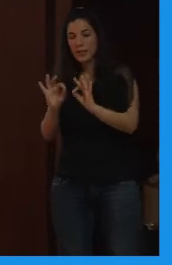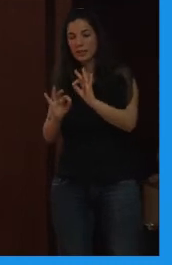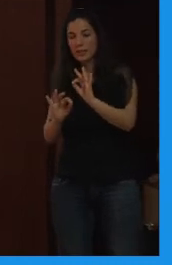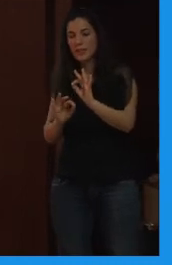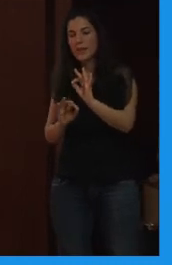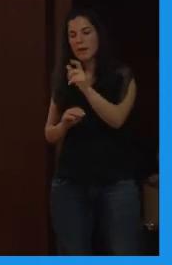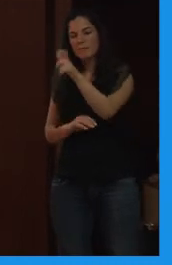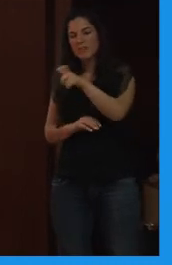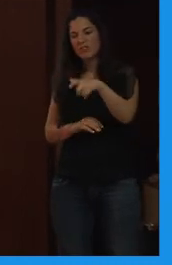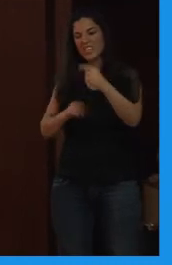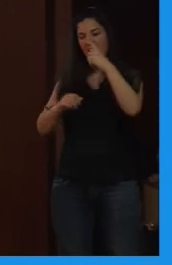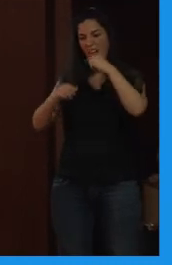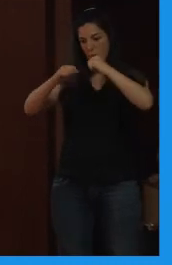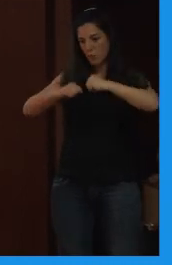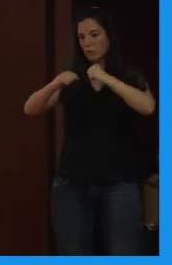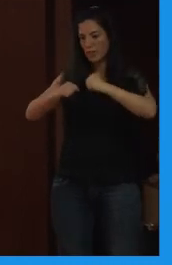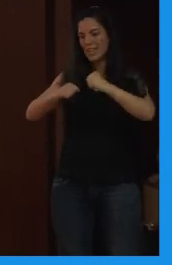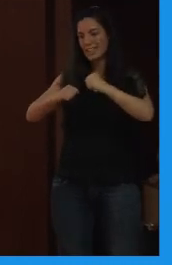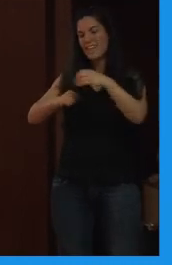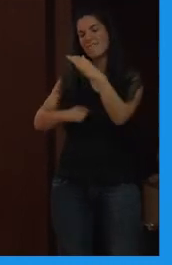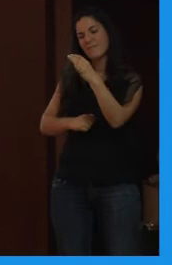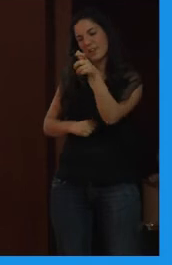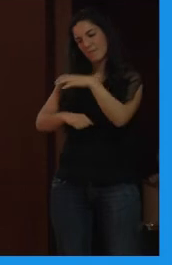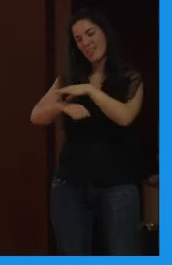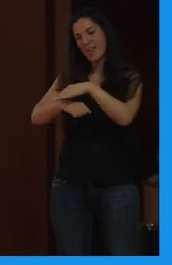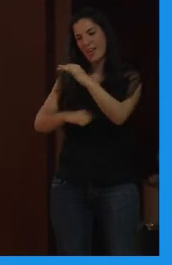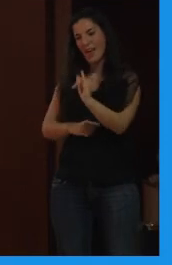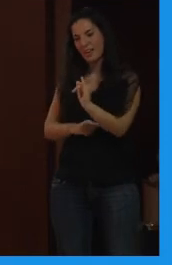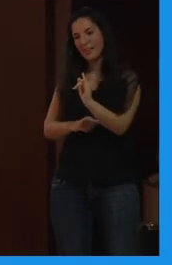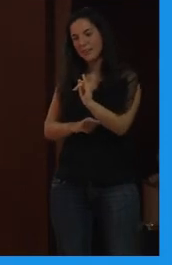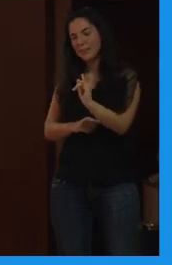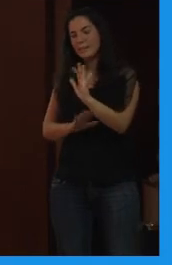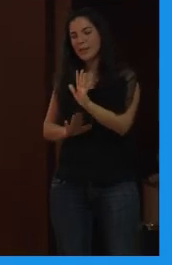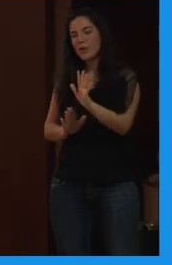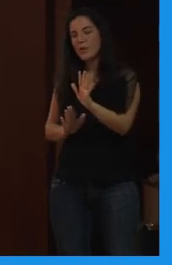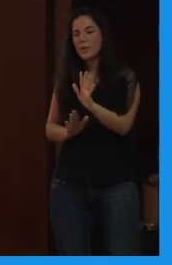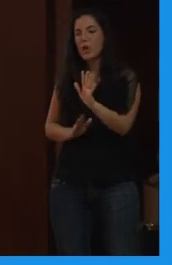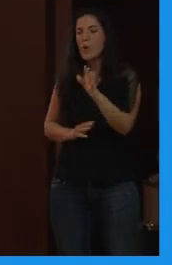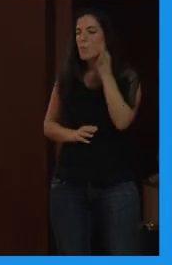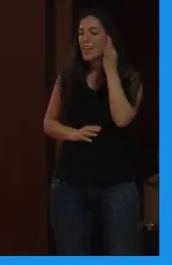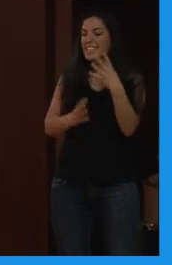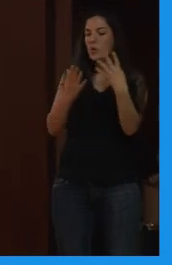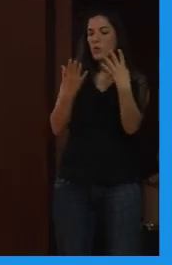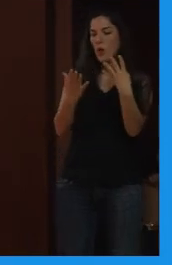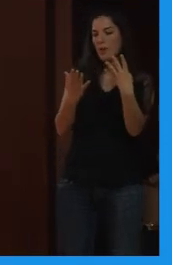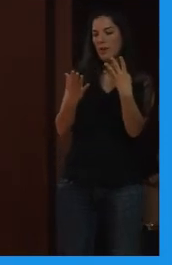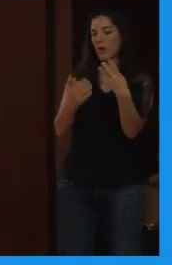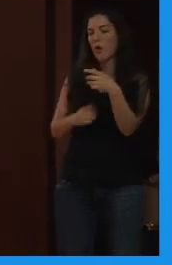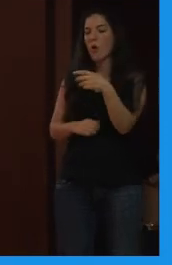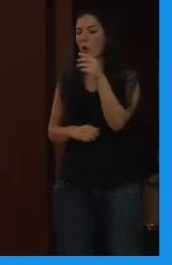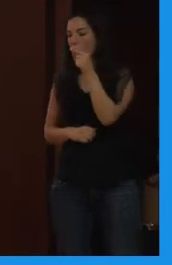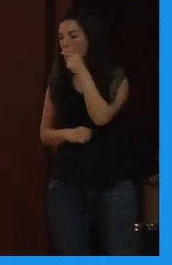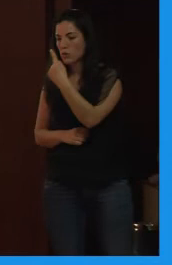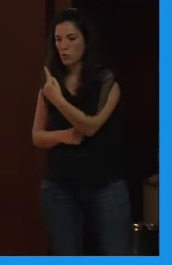adulta, incluso de población general, pero como la afectación es 9,1 a mujeres, ya se ha comentado que en mujeres llega a ser el 4 hasta